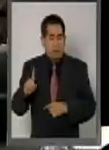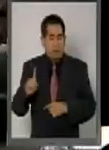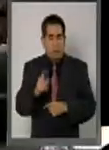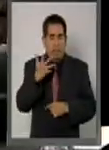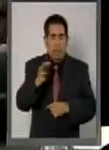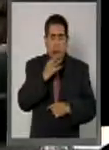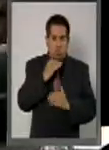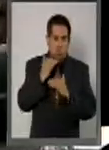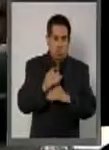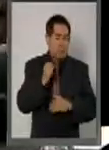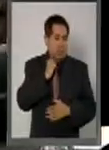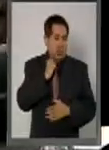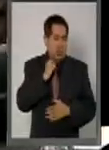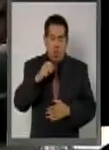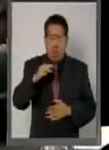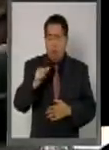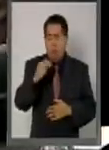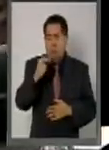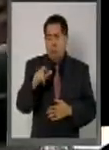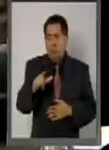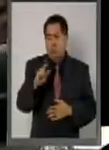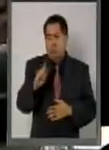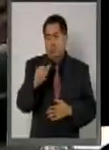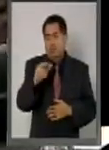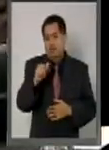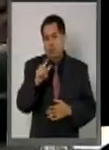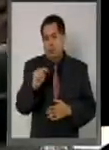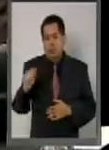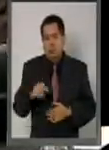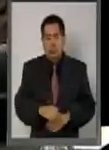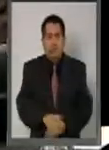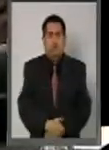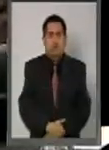hasta por 10 minutos al senador Manuel Bartlett Díaz.